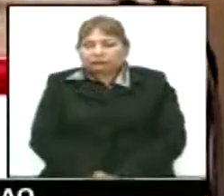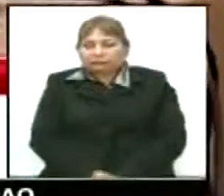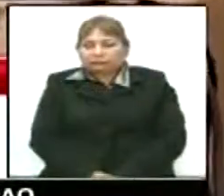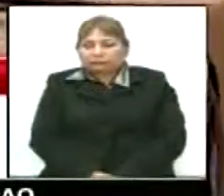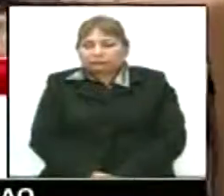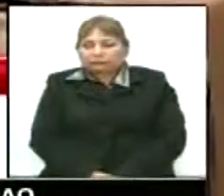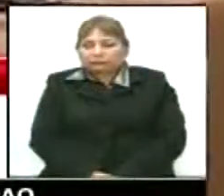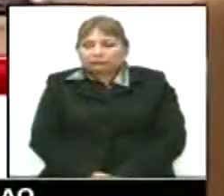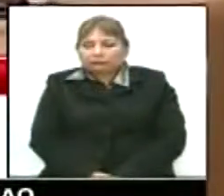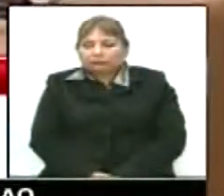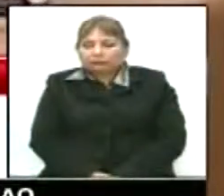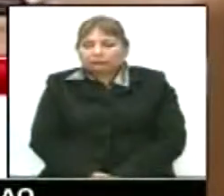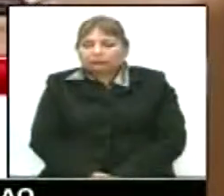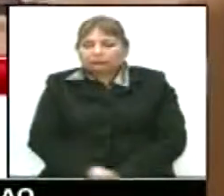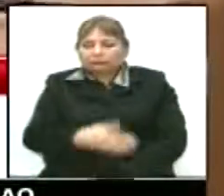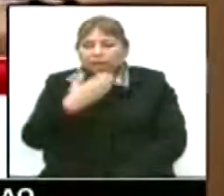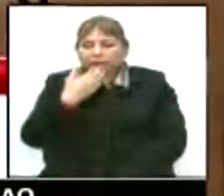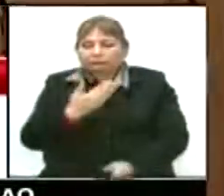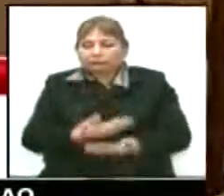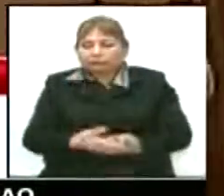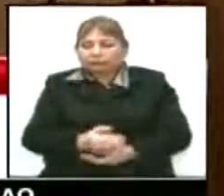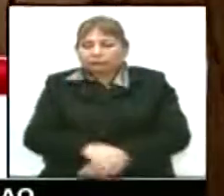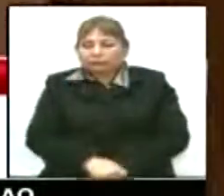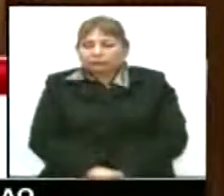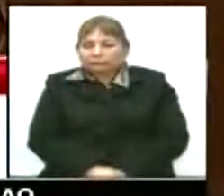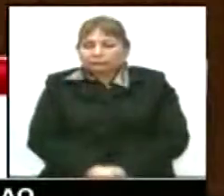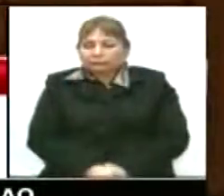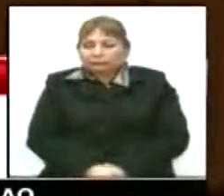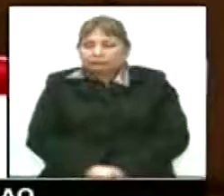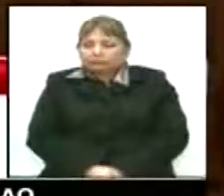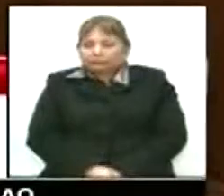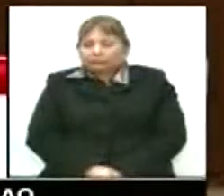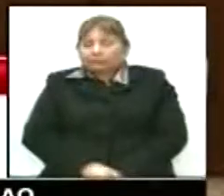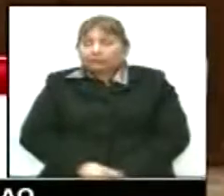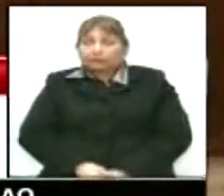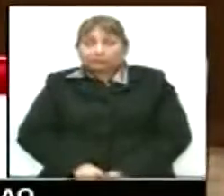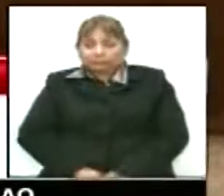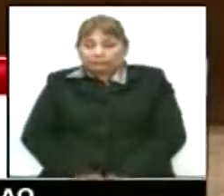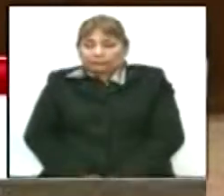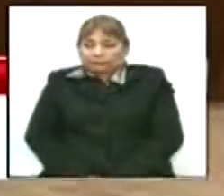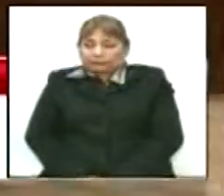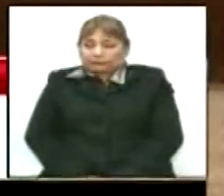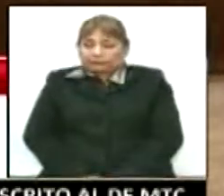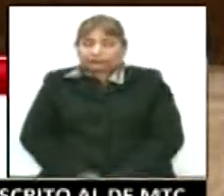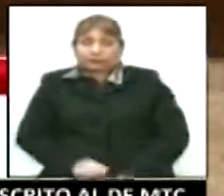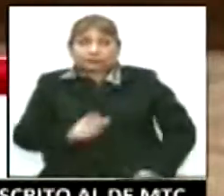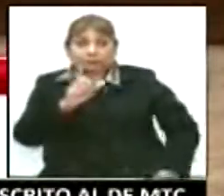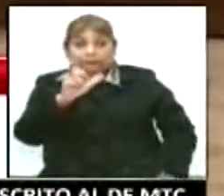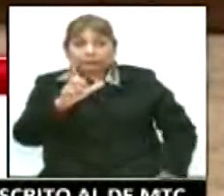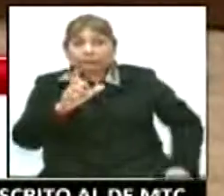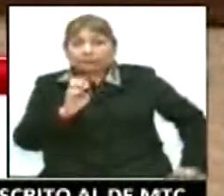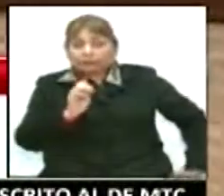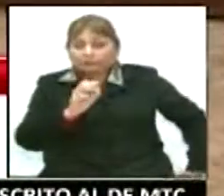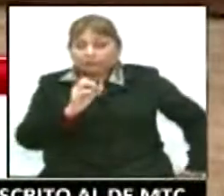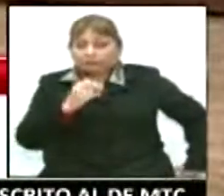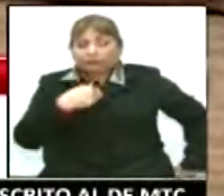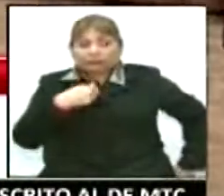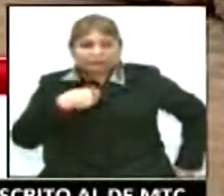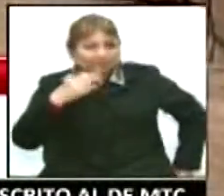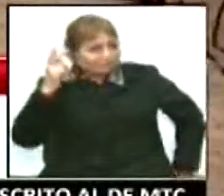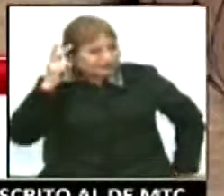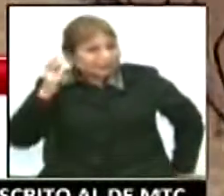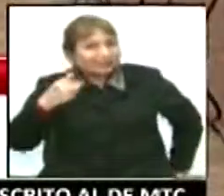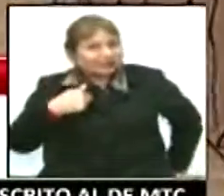gracias, congresista Marisol Espinosa. La comisión, sí, congresista Letona, ya la escuché, ahora me tiene que escuchar